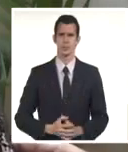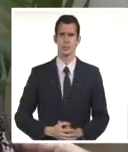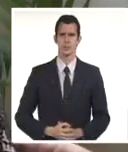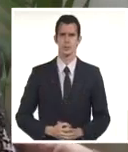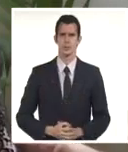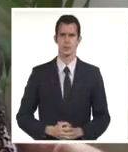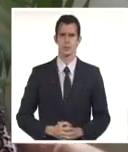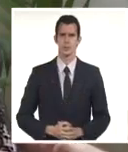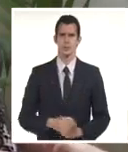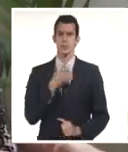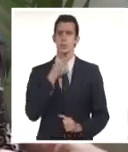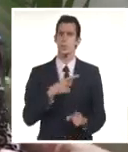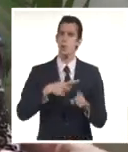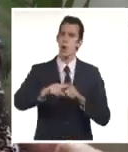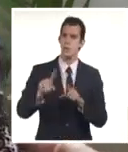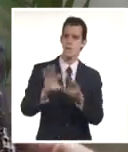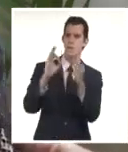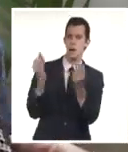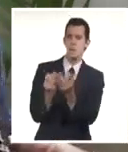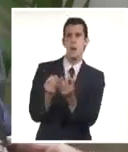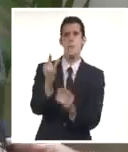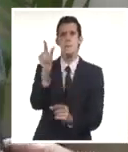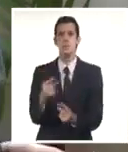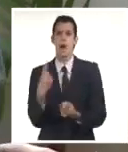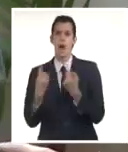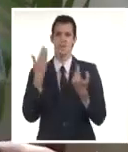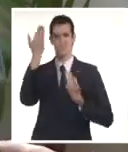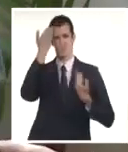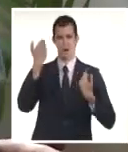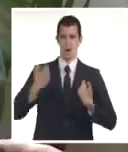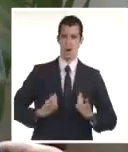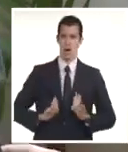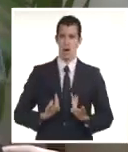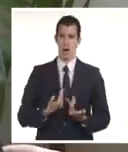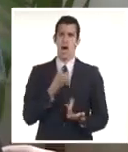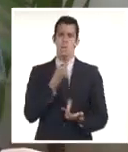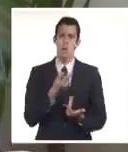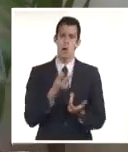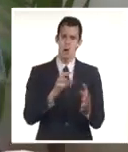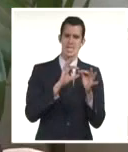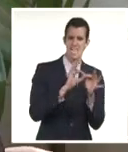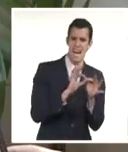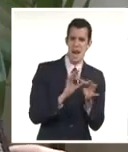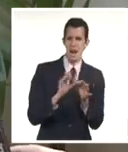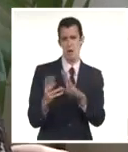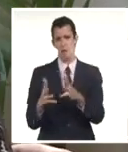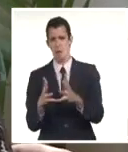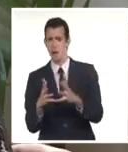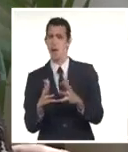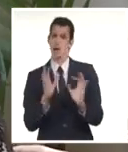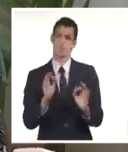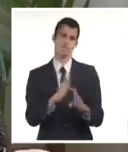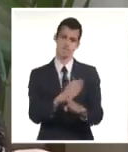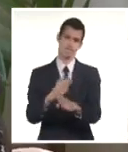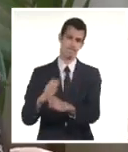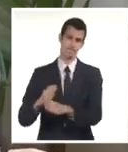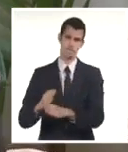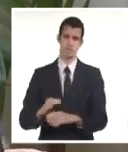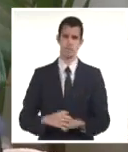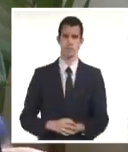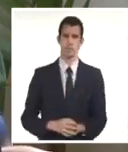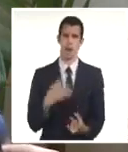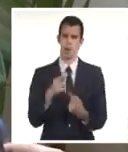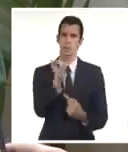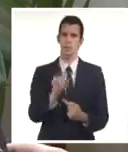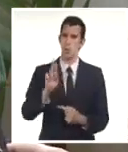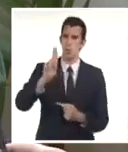personas lesionadas en diferentes estadios de gravedad. Hay varias personas que han sido operadas de